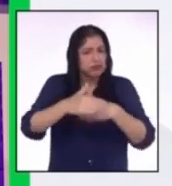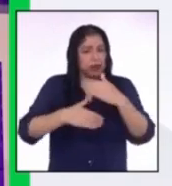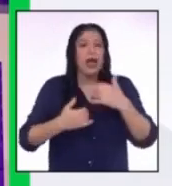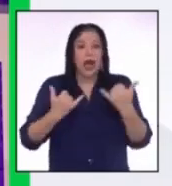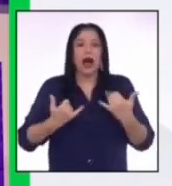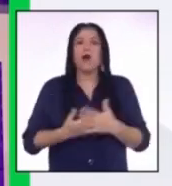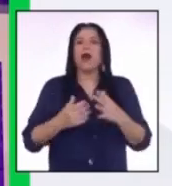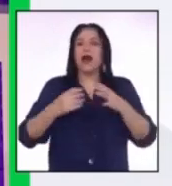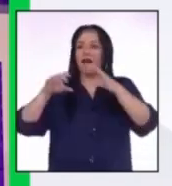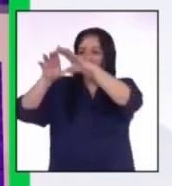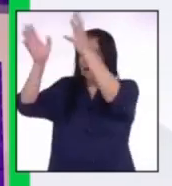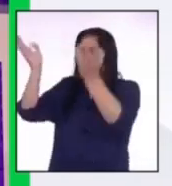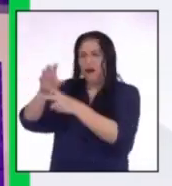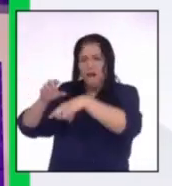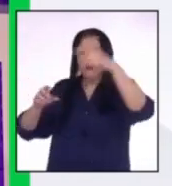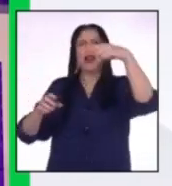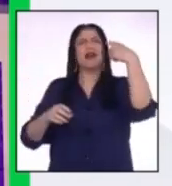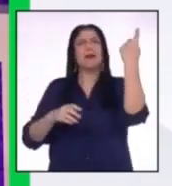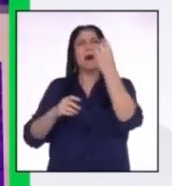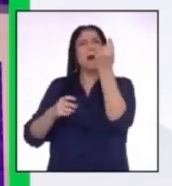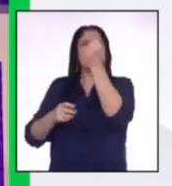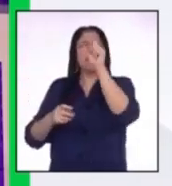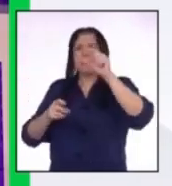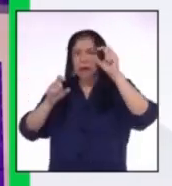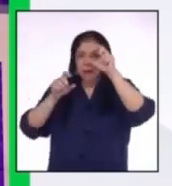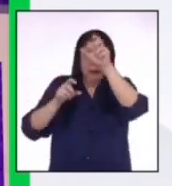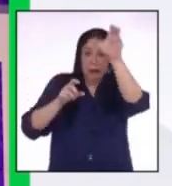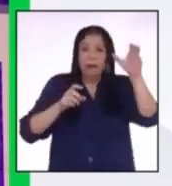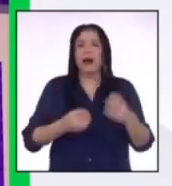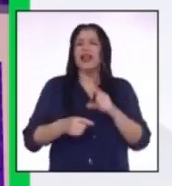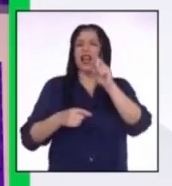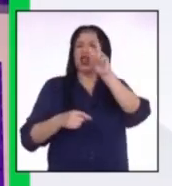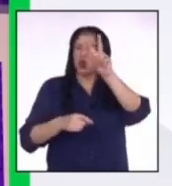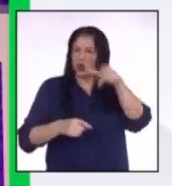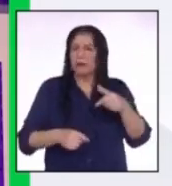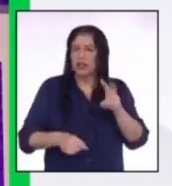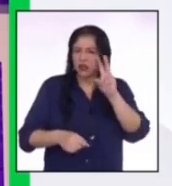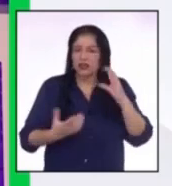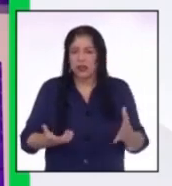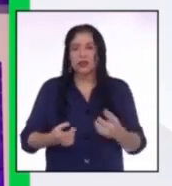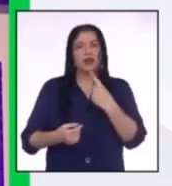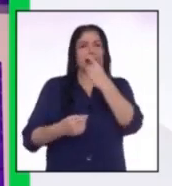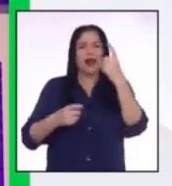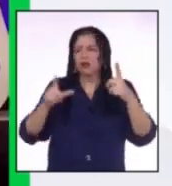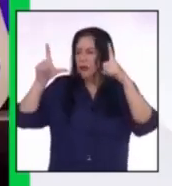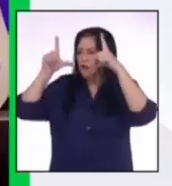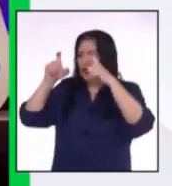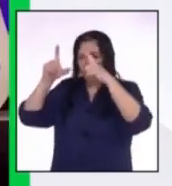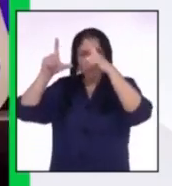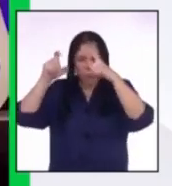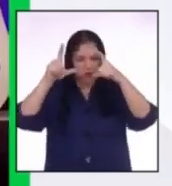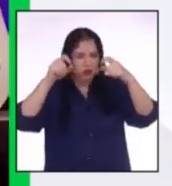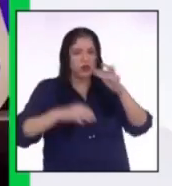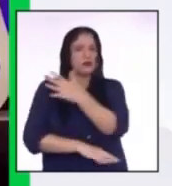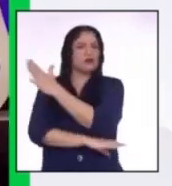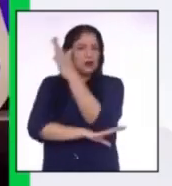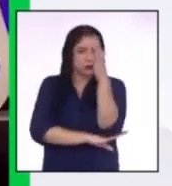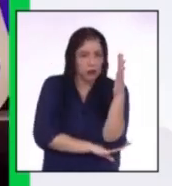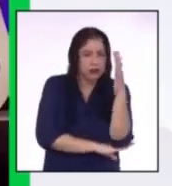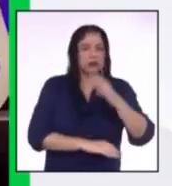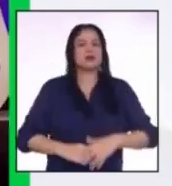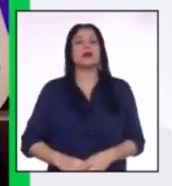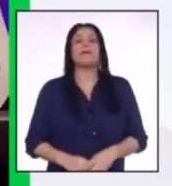hay 2200 satélites están dando vuelta al espacio todos los días y cada satélite o algunos de ellos toman fotos de los bosques